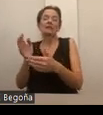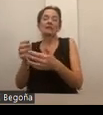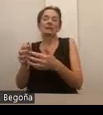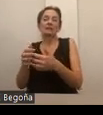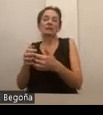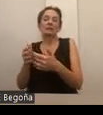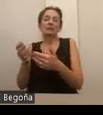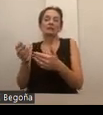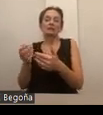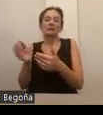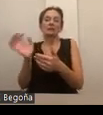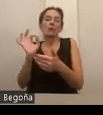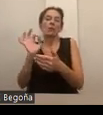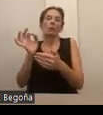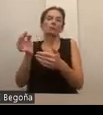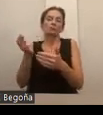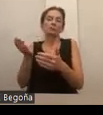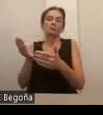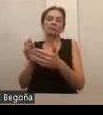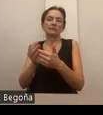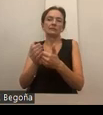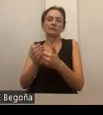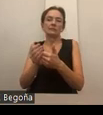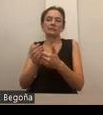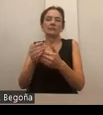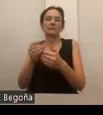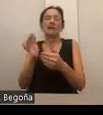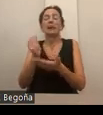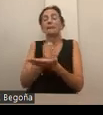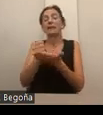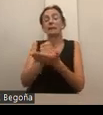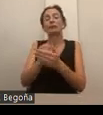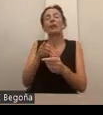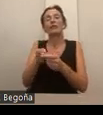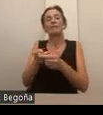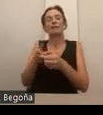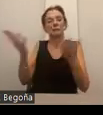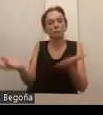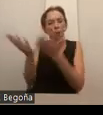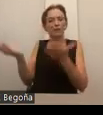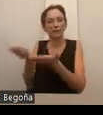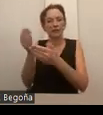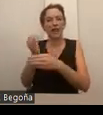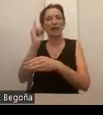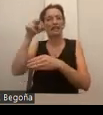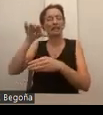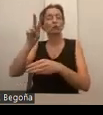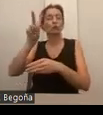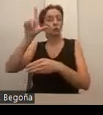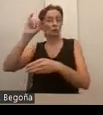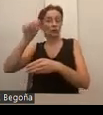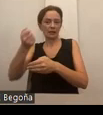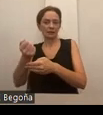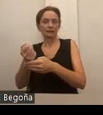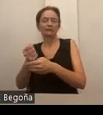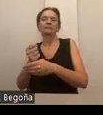o disminuidas, pues hay medicamentos que lo que hacen es que potencian el efecto de la insulina, o la propia insulina, es decir,